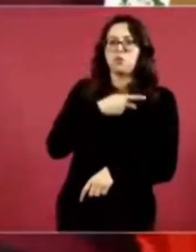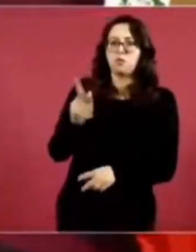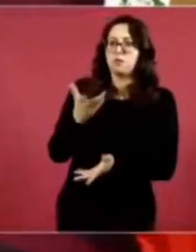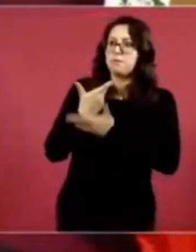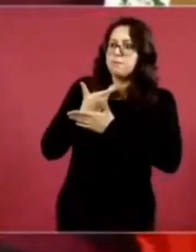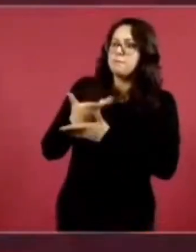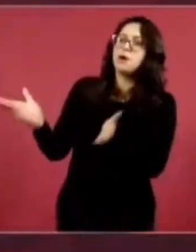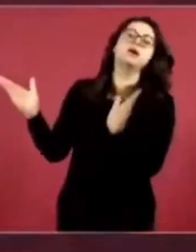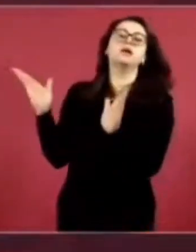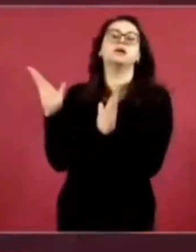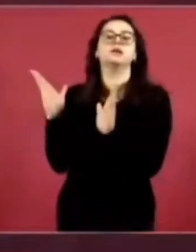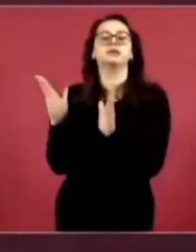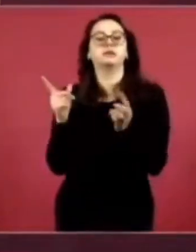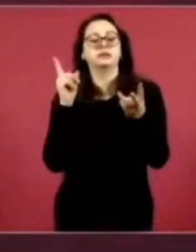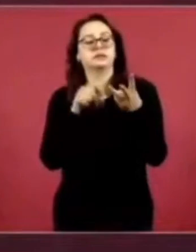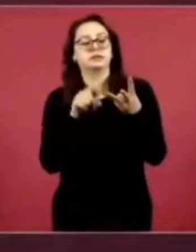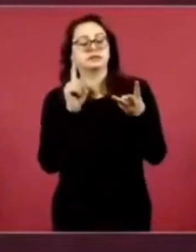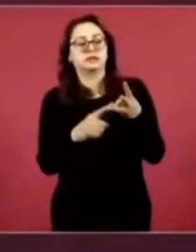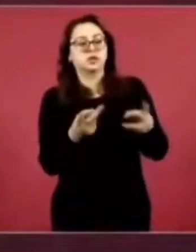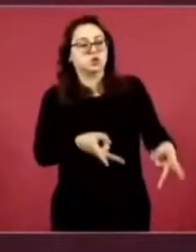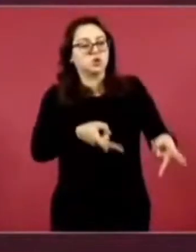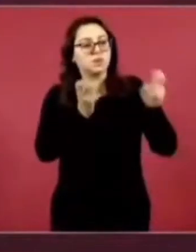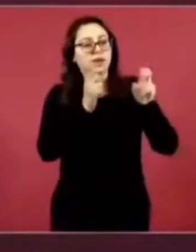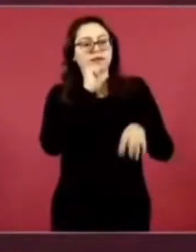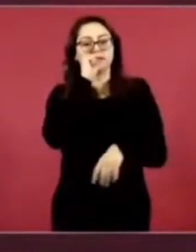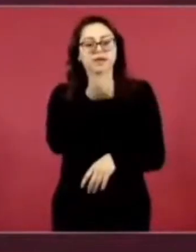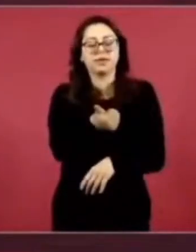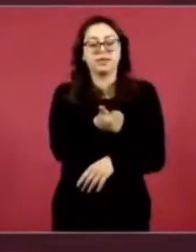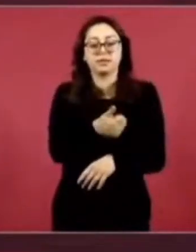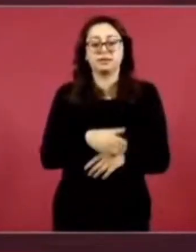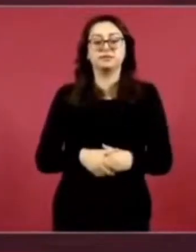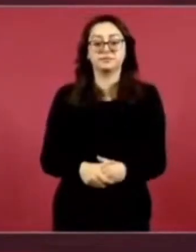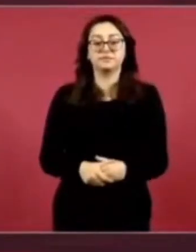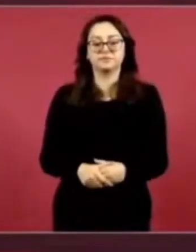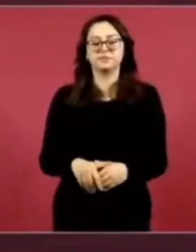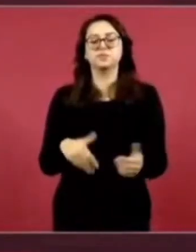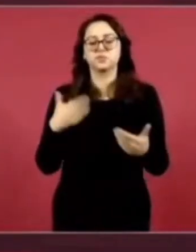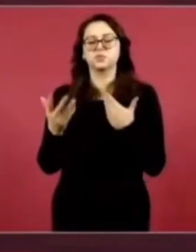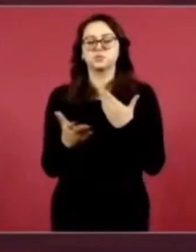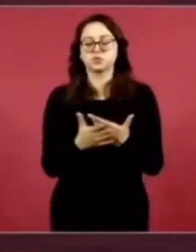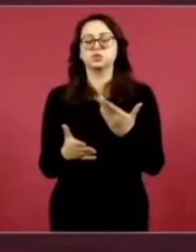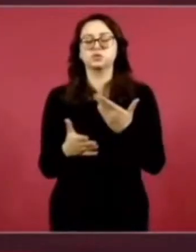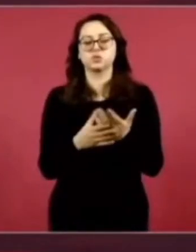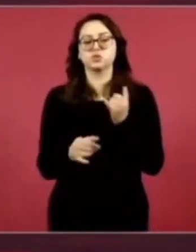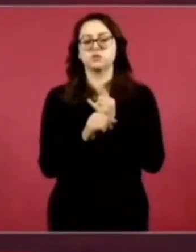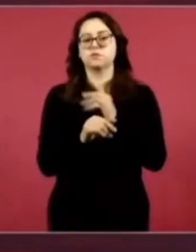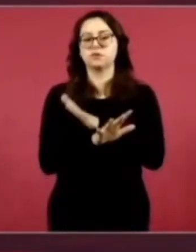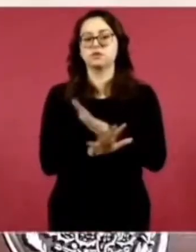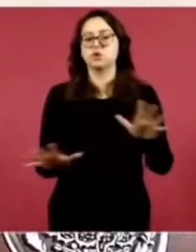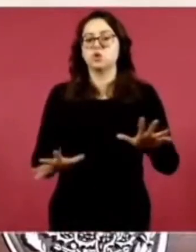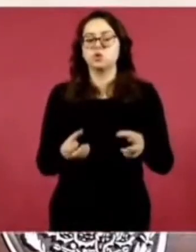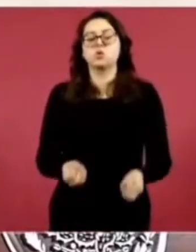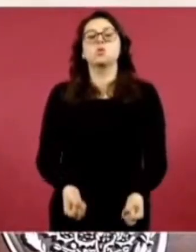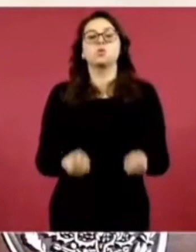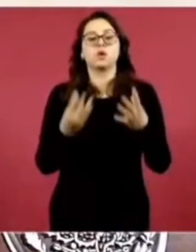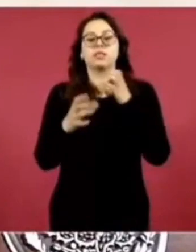pobres un día vamos a informarles de cuánto se ha entregado